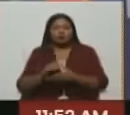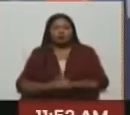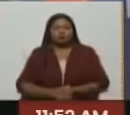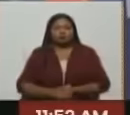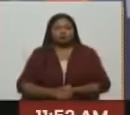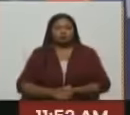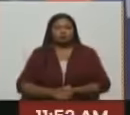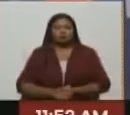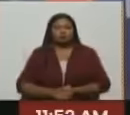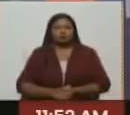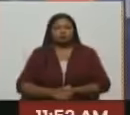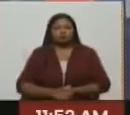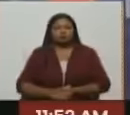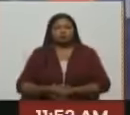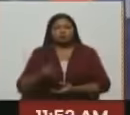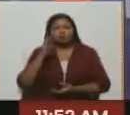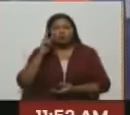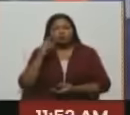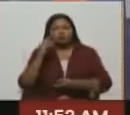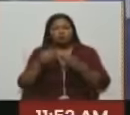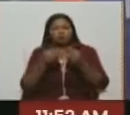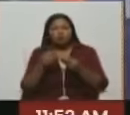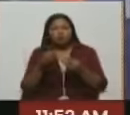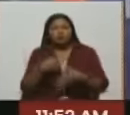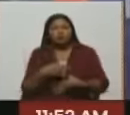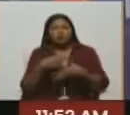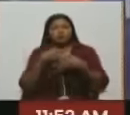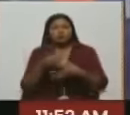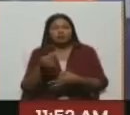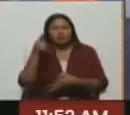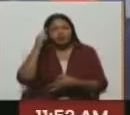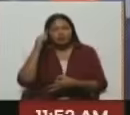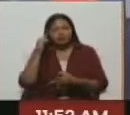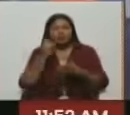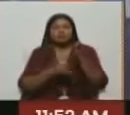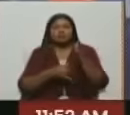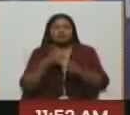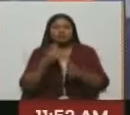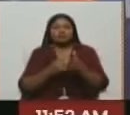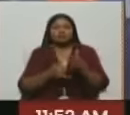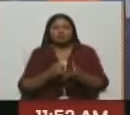normal, vimos cómo también intentaron, el día en que se inscribe